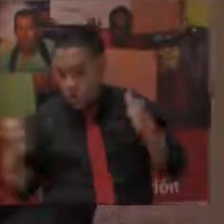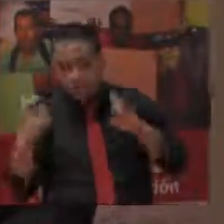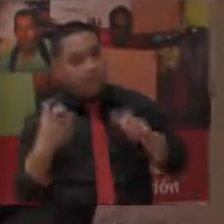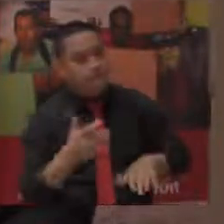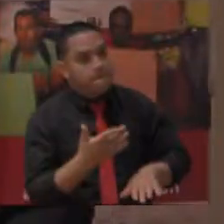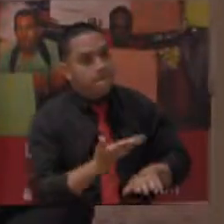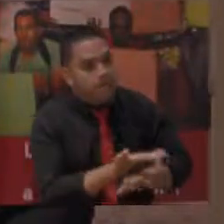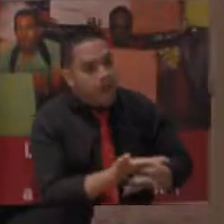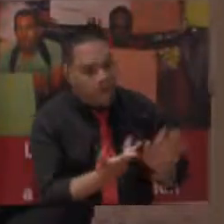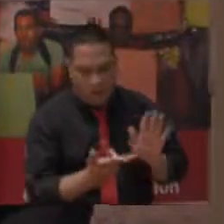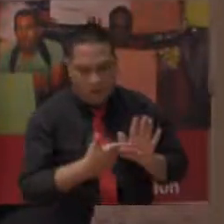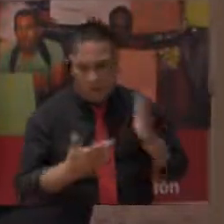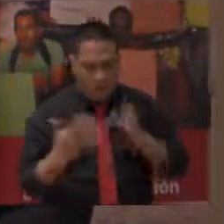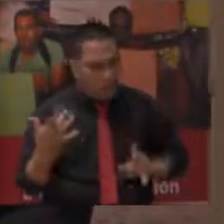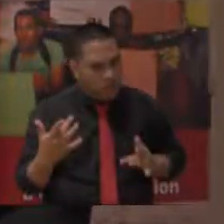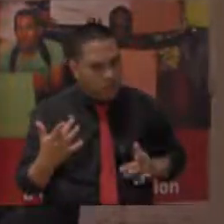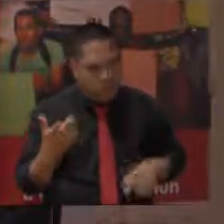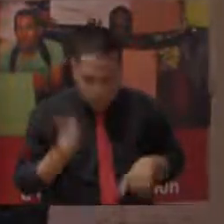República.